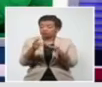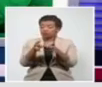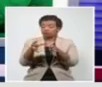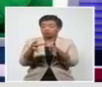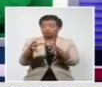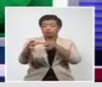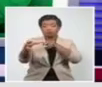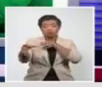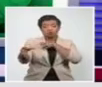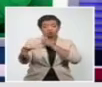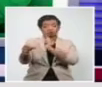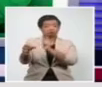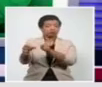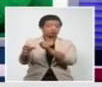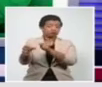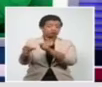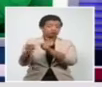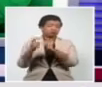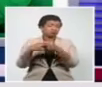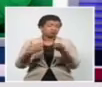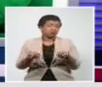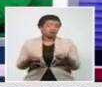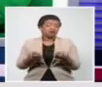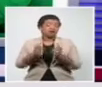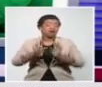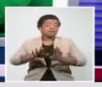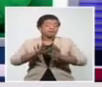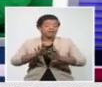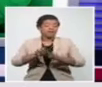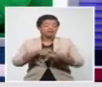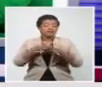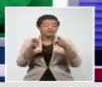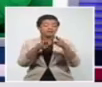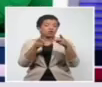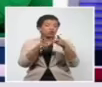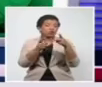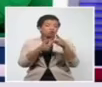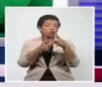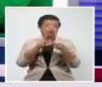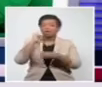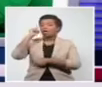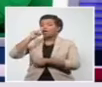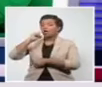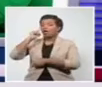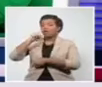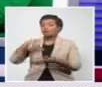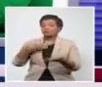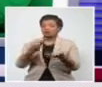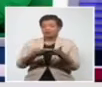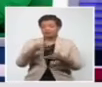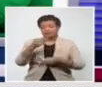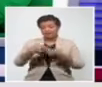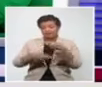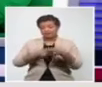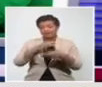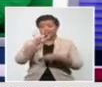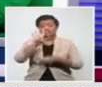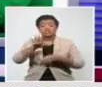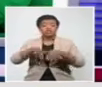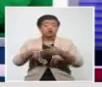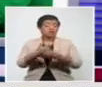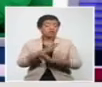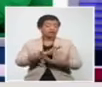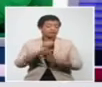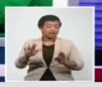aislamiento donde espera el resultado del segundo PCR que se le toma al 5.º día, además